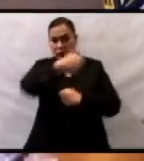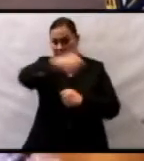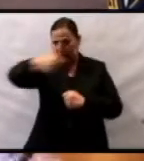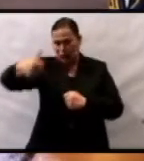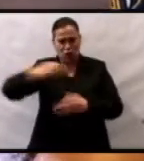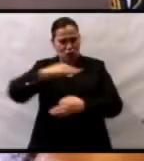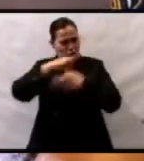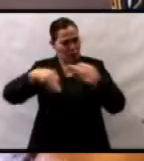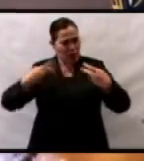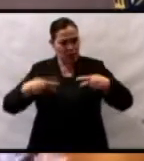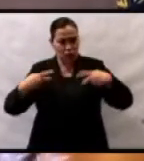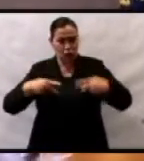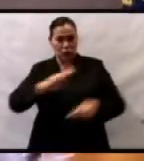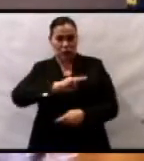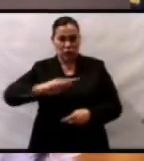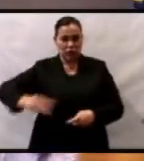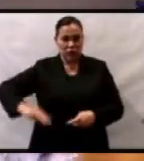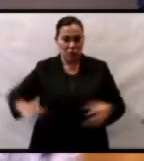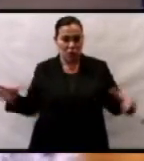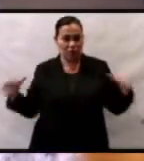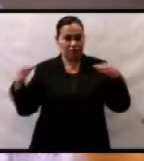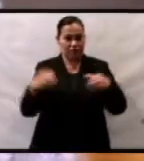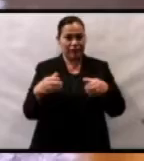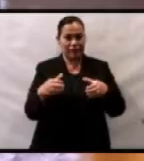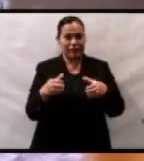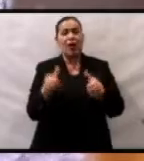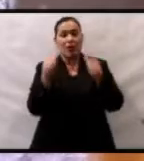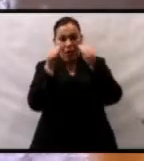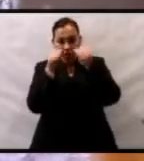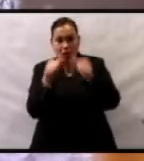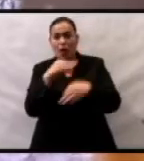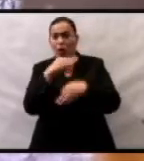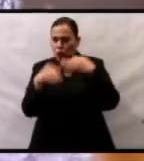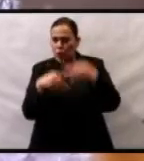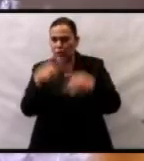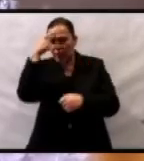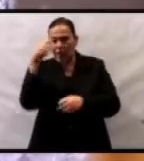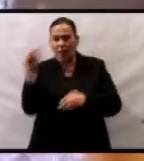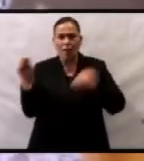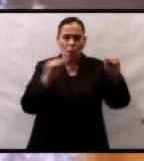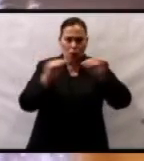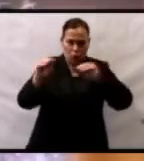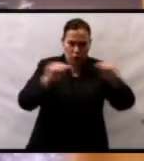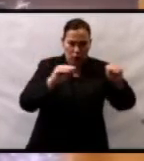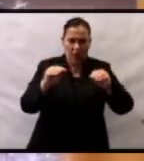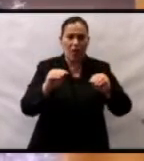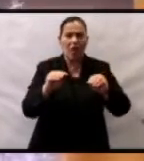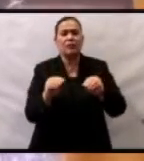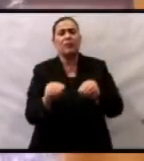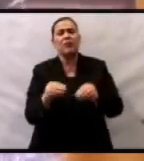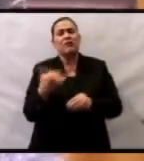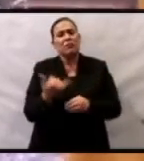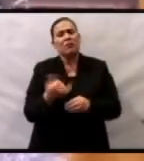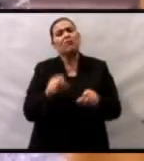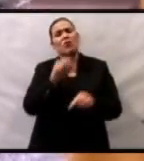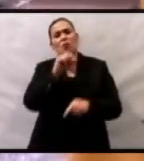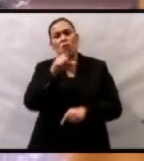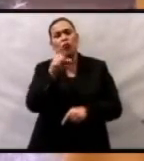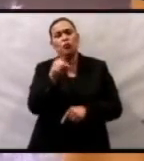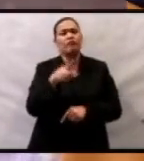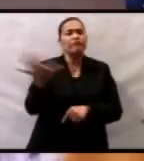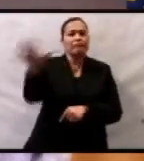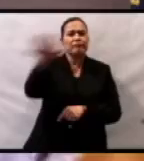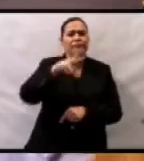municipio y que nos permitirán establecer nuevas formas de movilidad y proyectar un municipio más